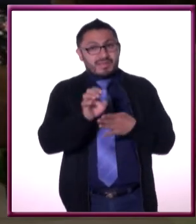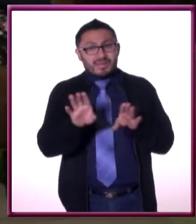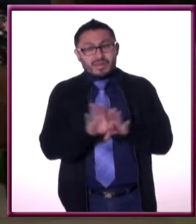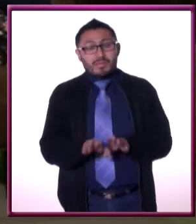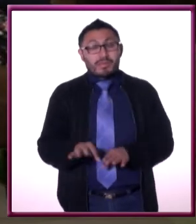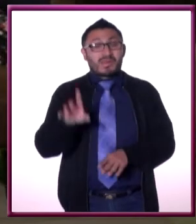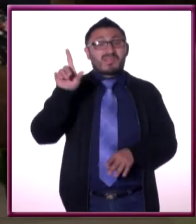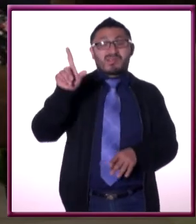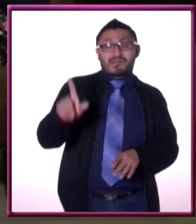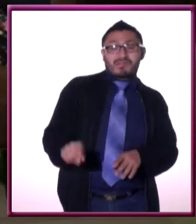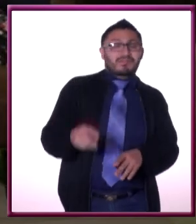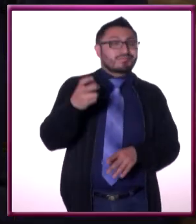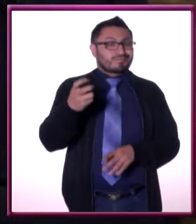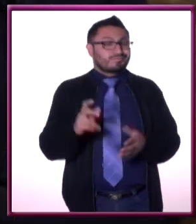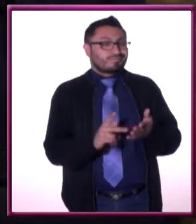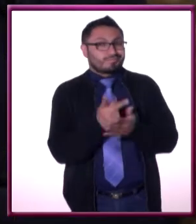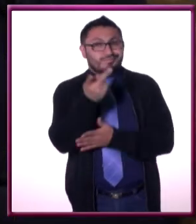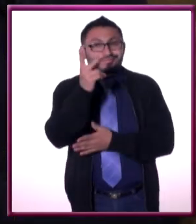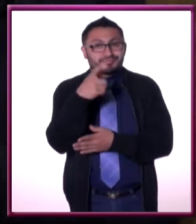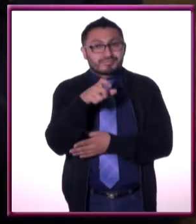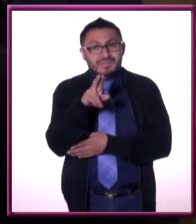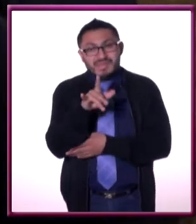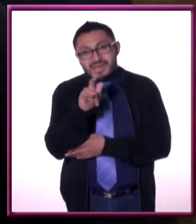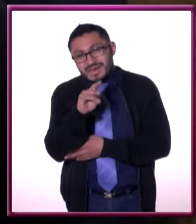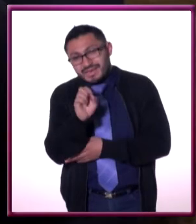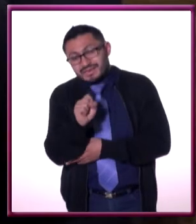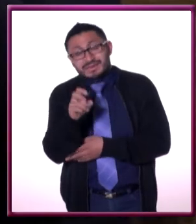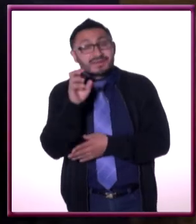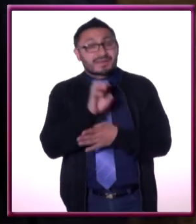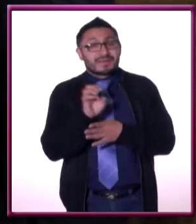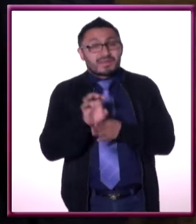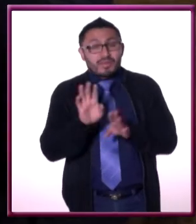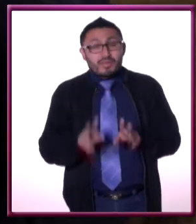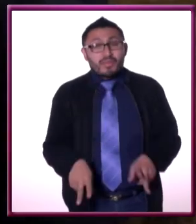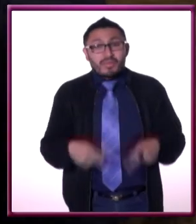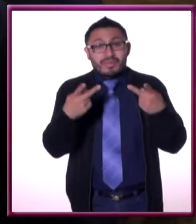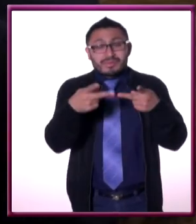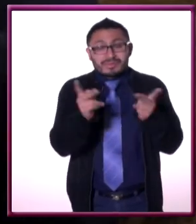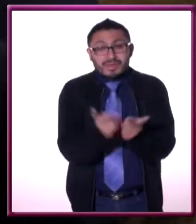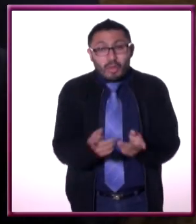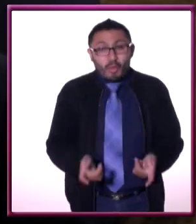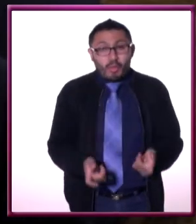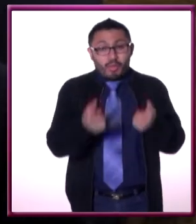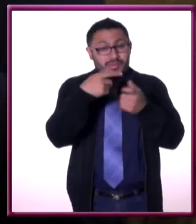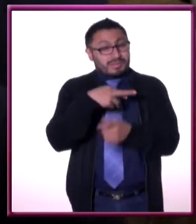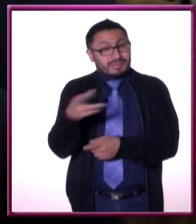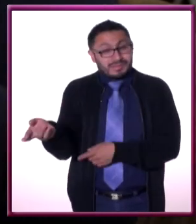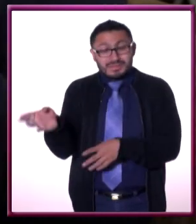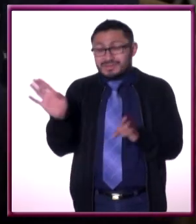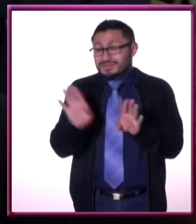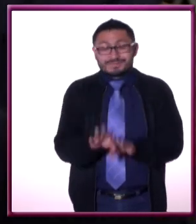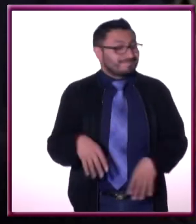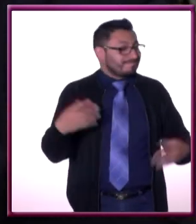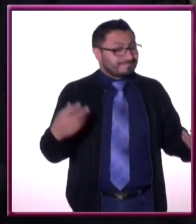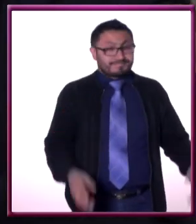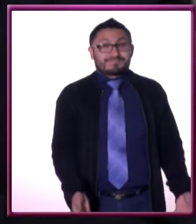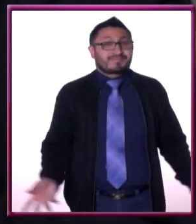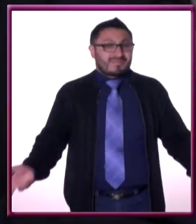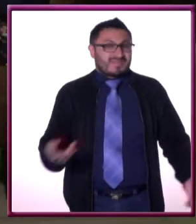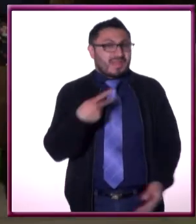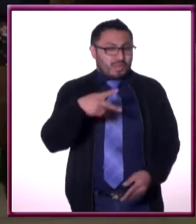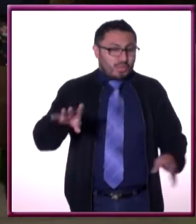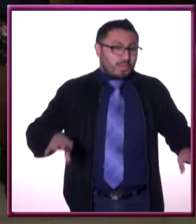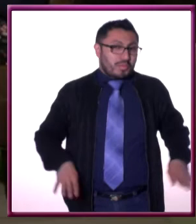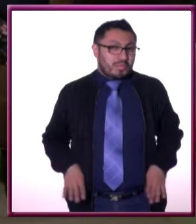poco menospreciados estas especies, ¿no? Sí, entonces que vendan el platillo así tan caro en esos Sí. restaurantes, pues mira, finalmente tiene